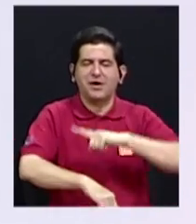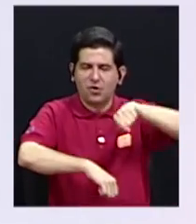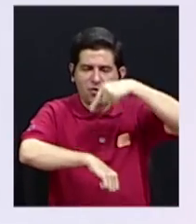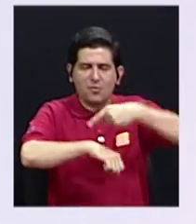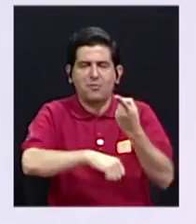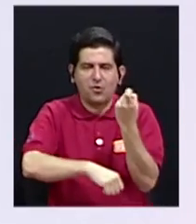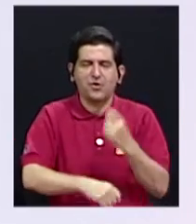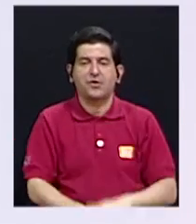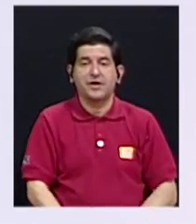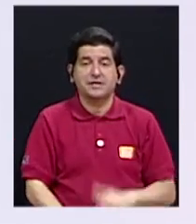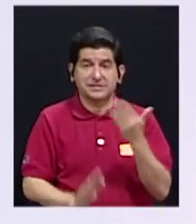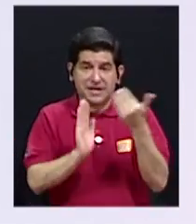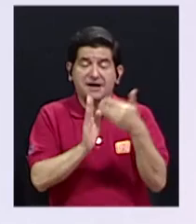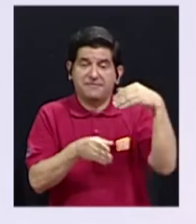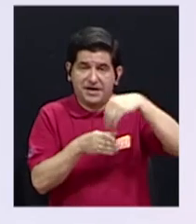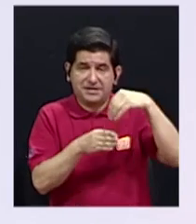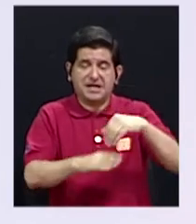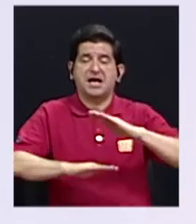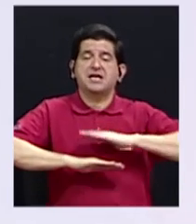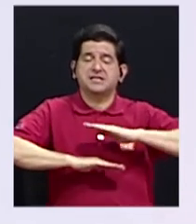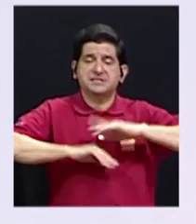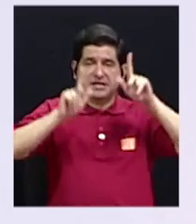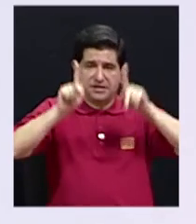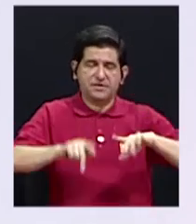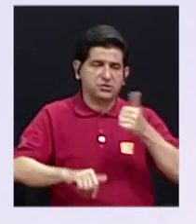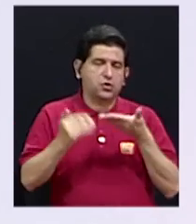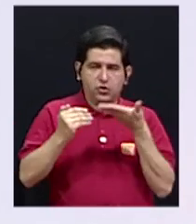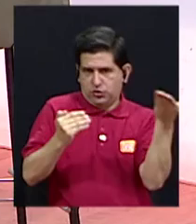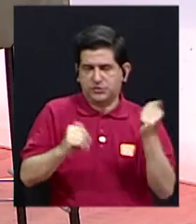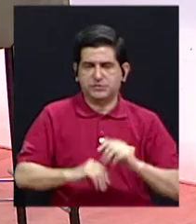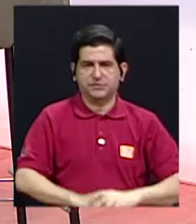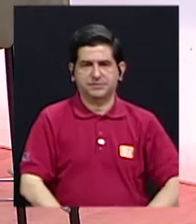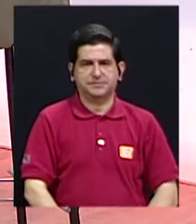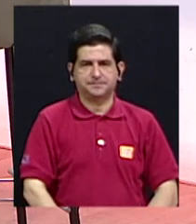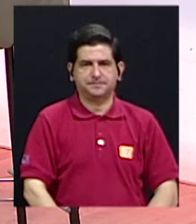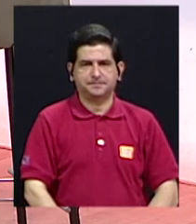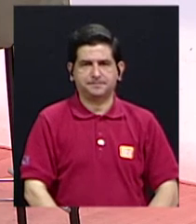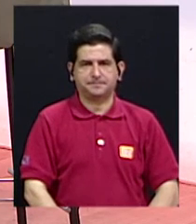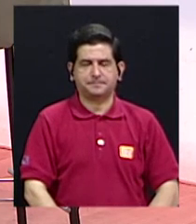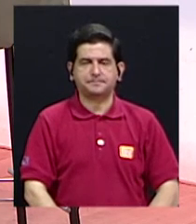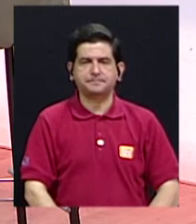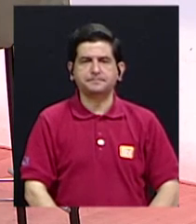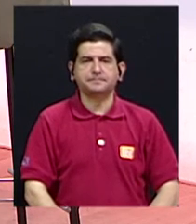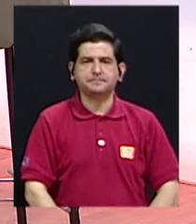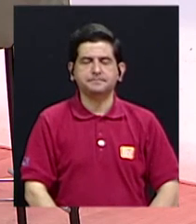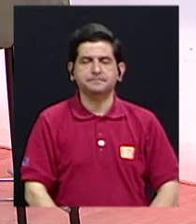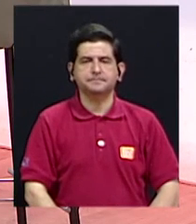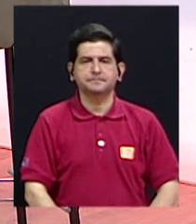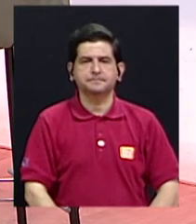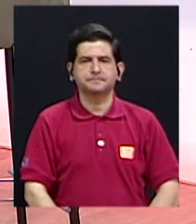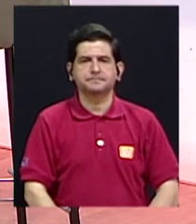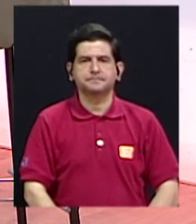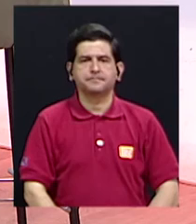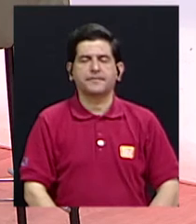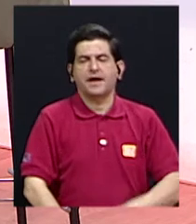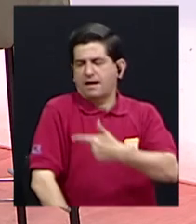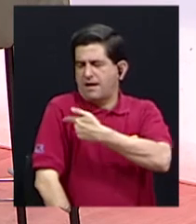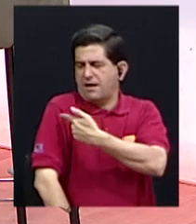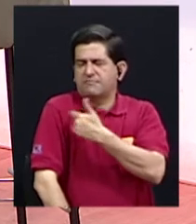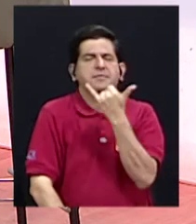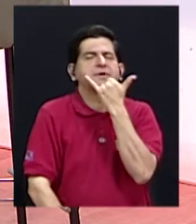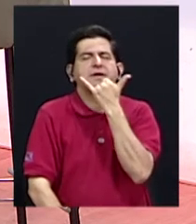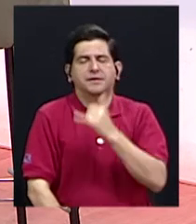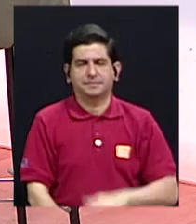que además afecta el ingreso la satisfacción de ellos y algunas otras cosas más verdad entonces en enfermería que